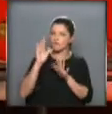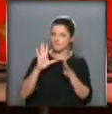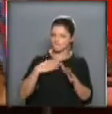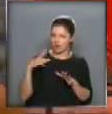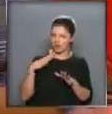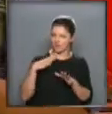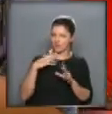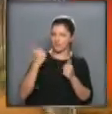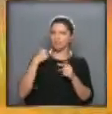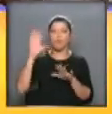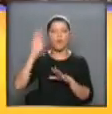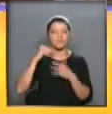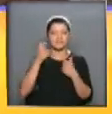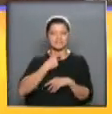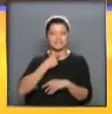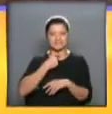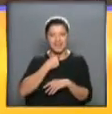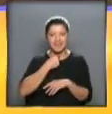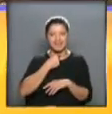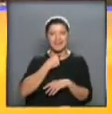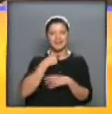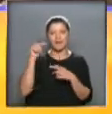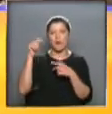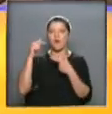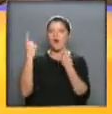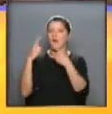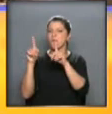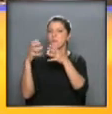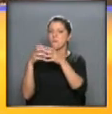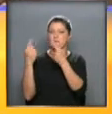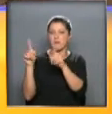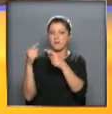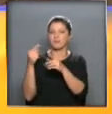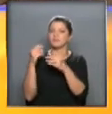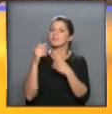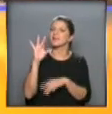Tengo ganas de escuchar a las orquestas que tenés armado ahí. Daniela, ¿cómo estás?